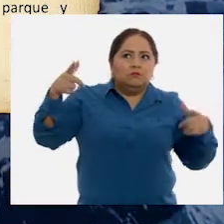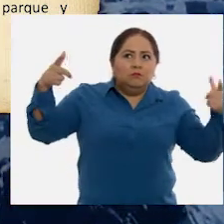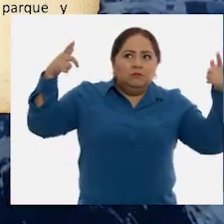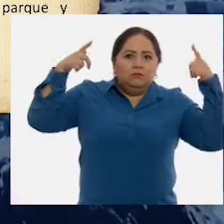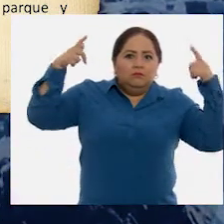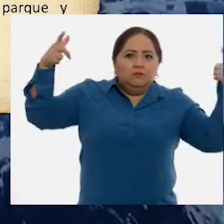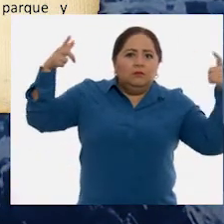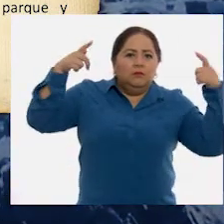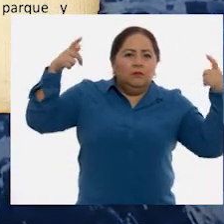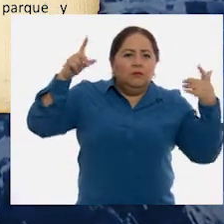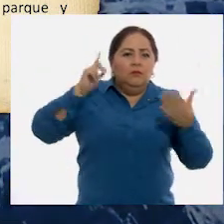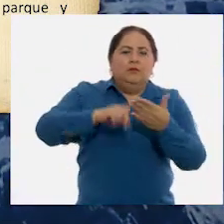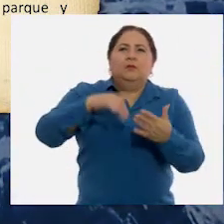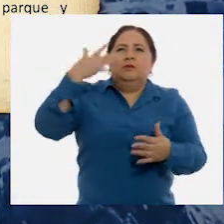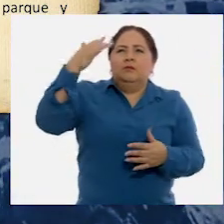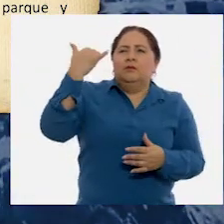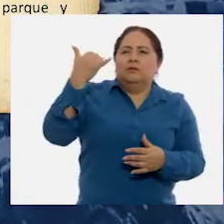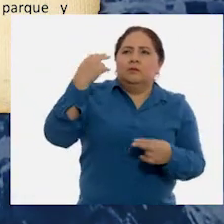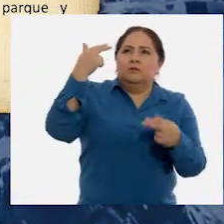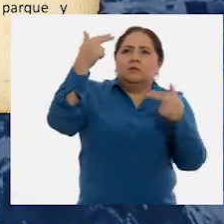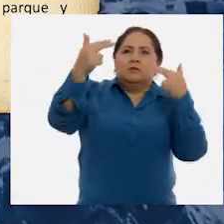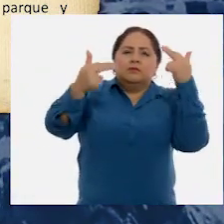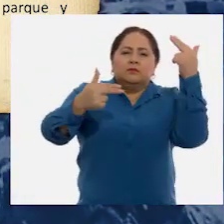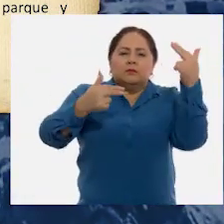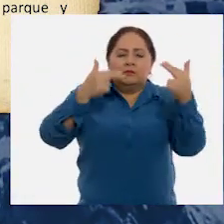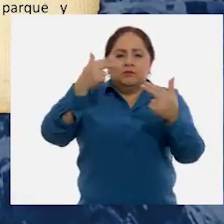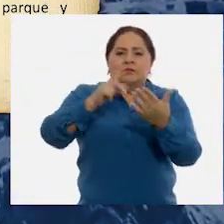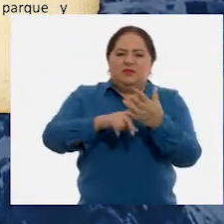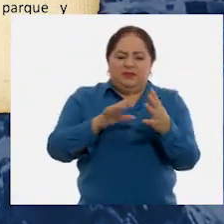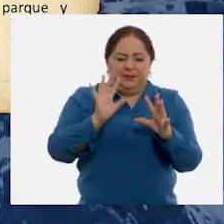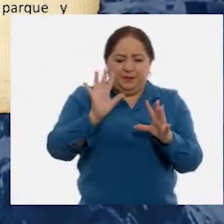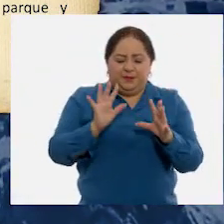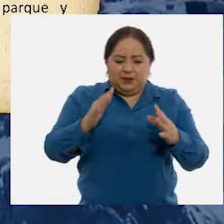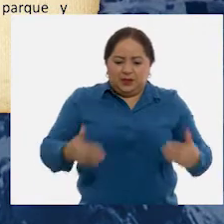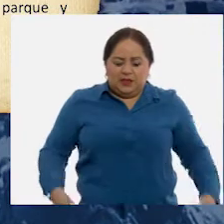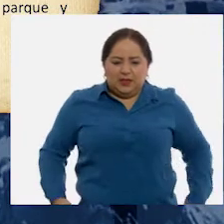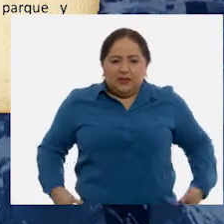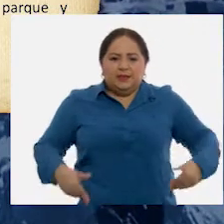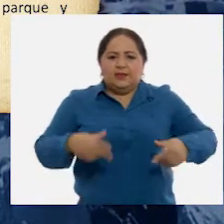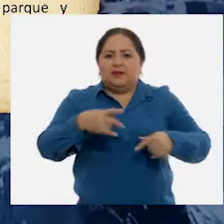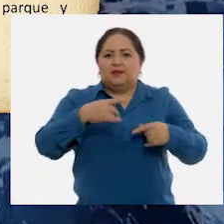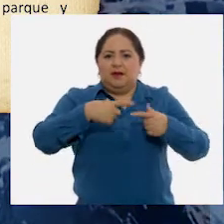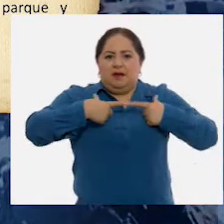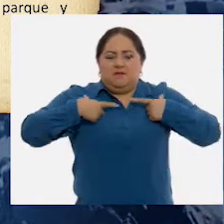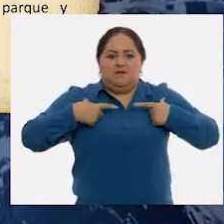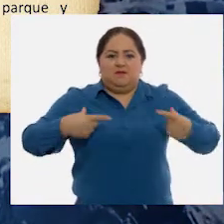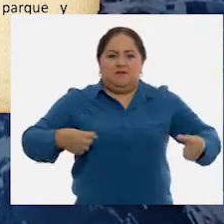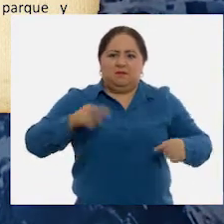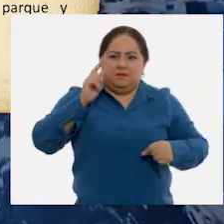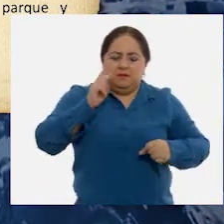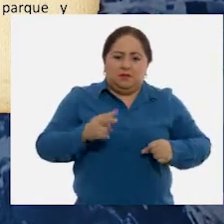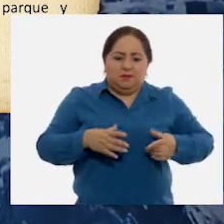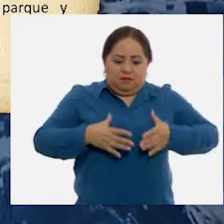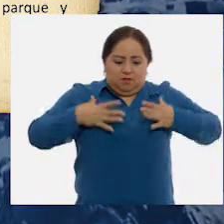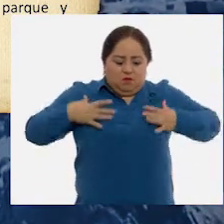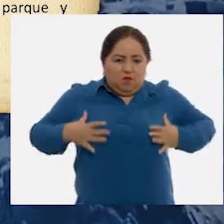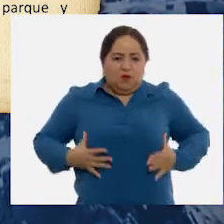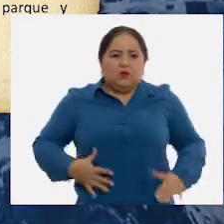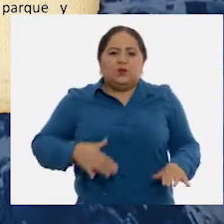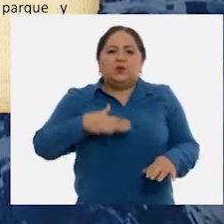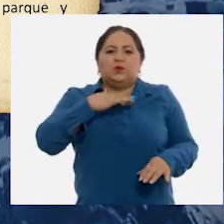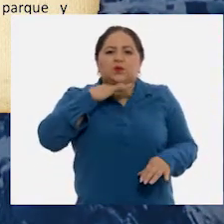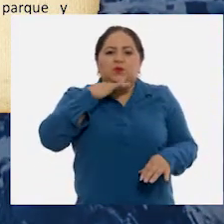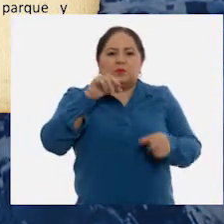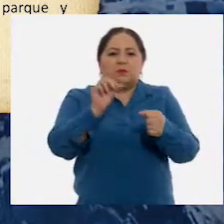soyate podridos por el sol y la humedad y de las garras de calzones y camisas que medio cubrían sus cuerpos sucios